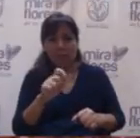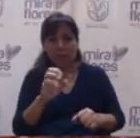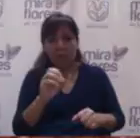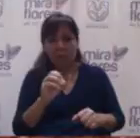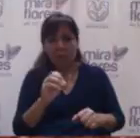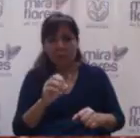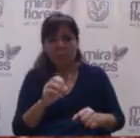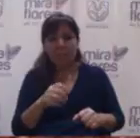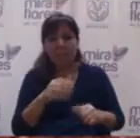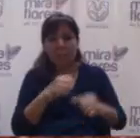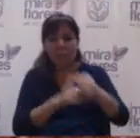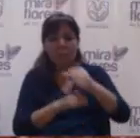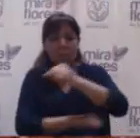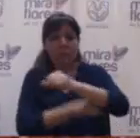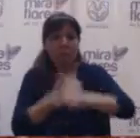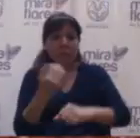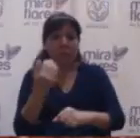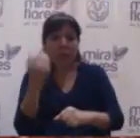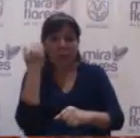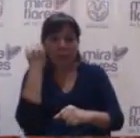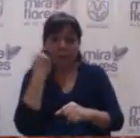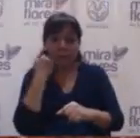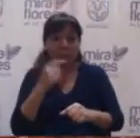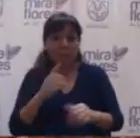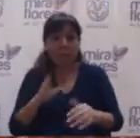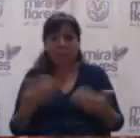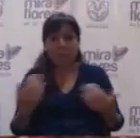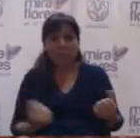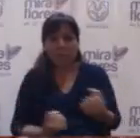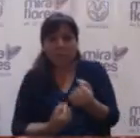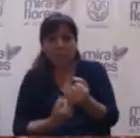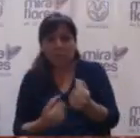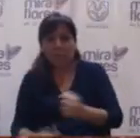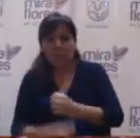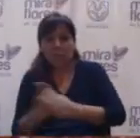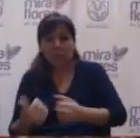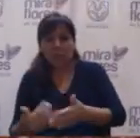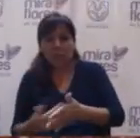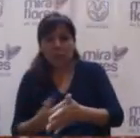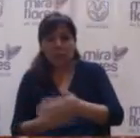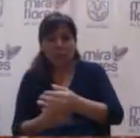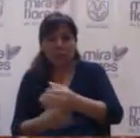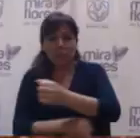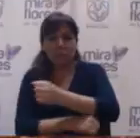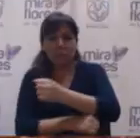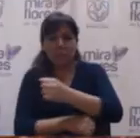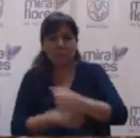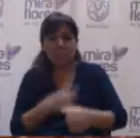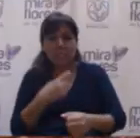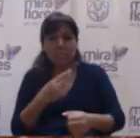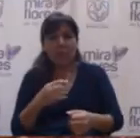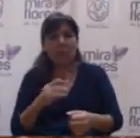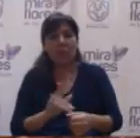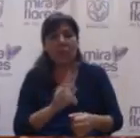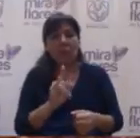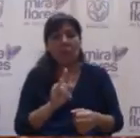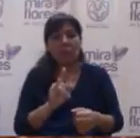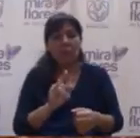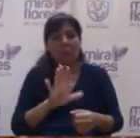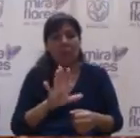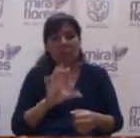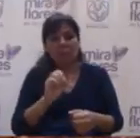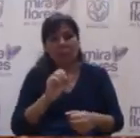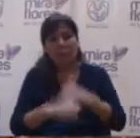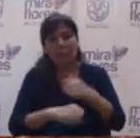podrán explicar de manera más adecuada el asunto, pero una cosa es el concreto que se usaba hace 50 años y otra cosa es el concreto que se usa hoy en